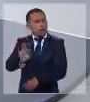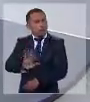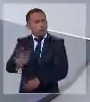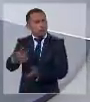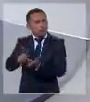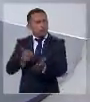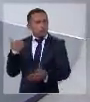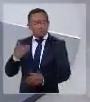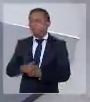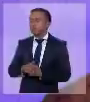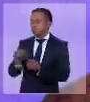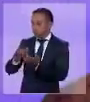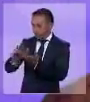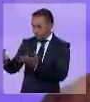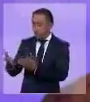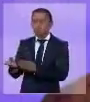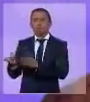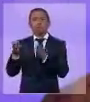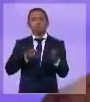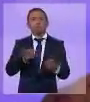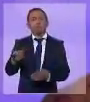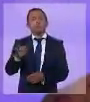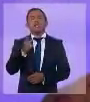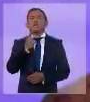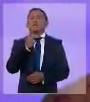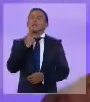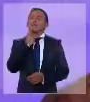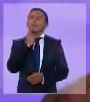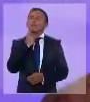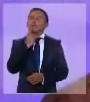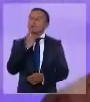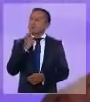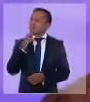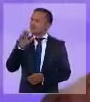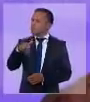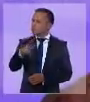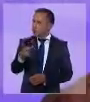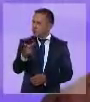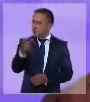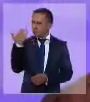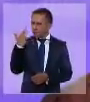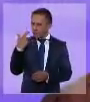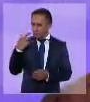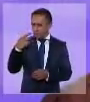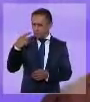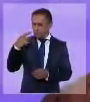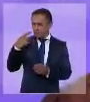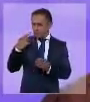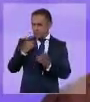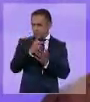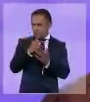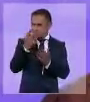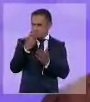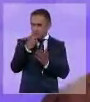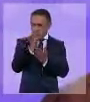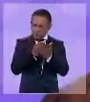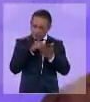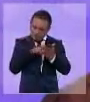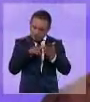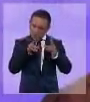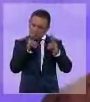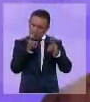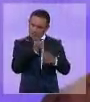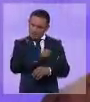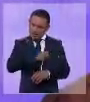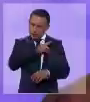Candidato López Obrador, leí el programa de Morena Salud del equipo del doctor Alcocer y lo leí después de que